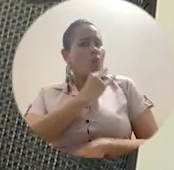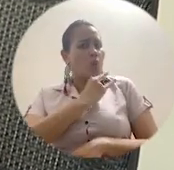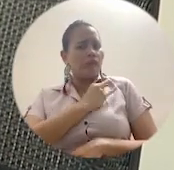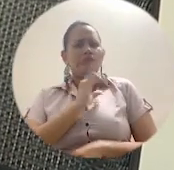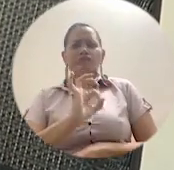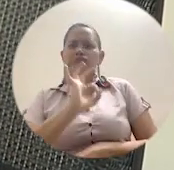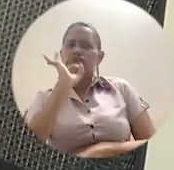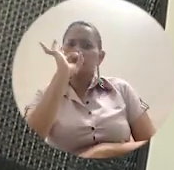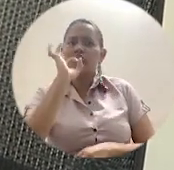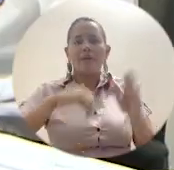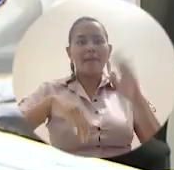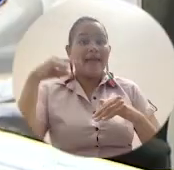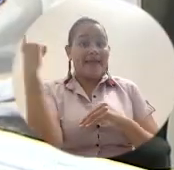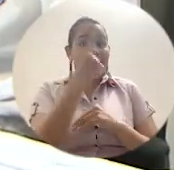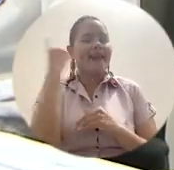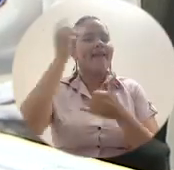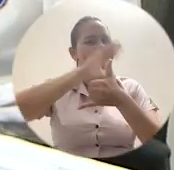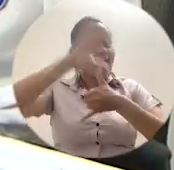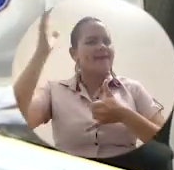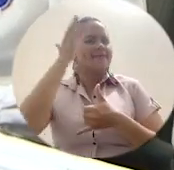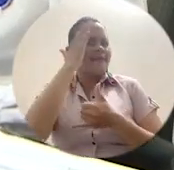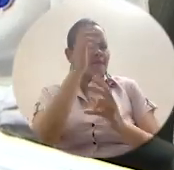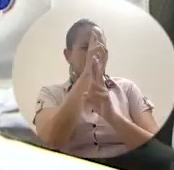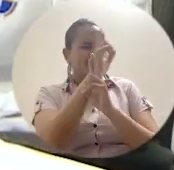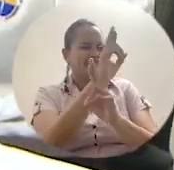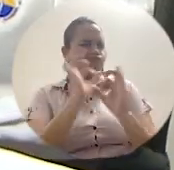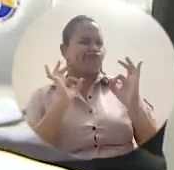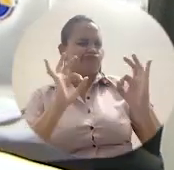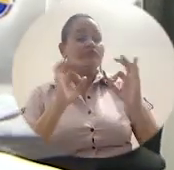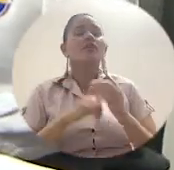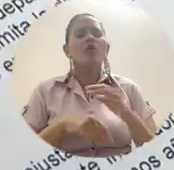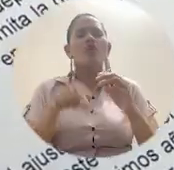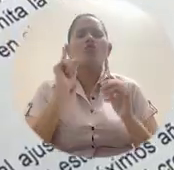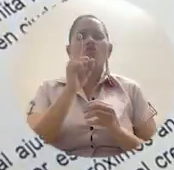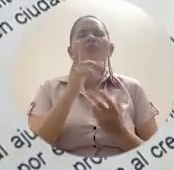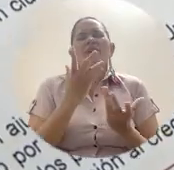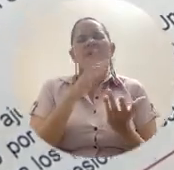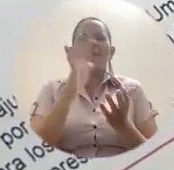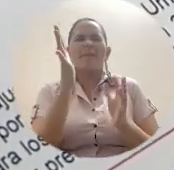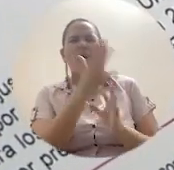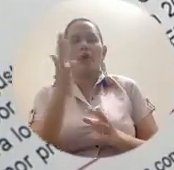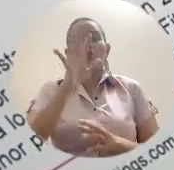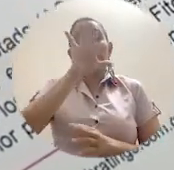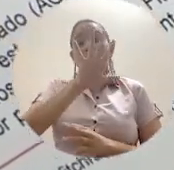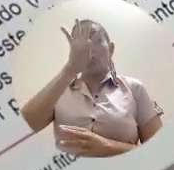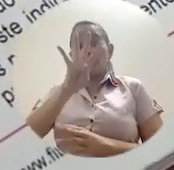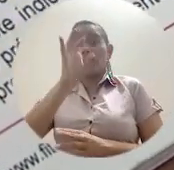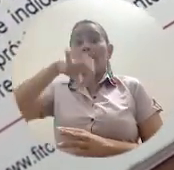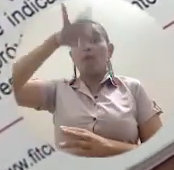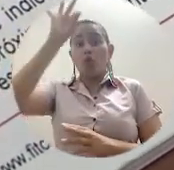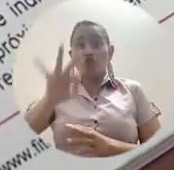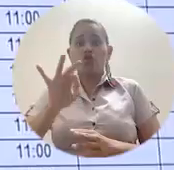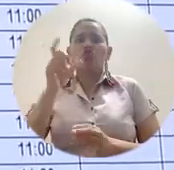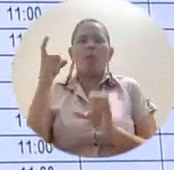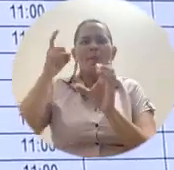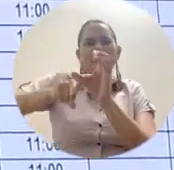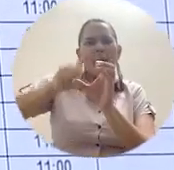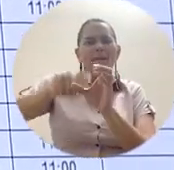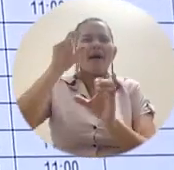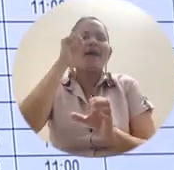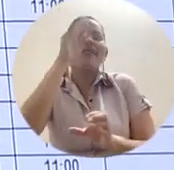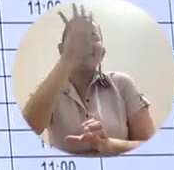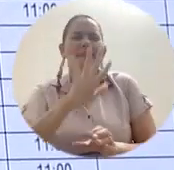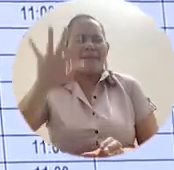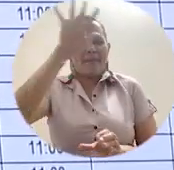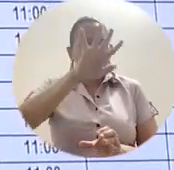superior acreditada con mayor importancia y reconocimiento en la región Caribe de Colombia, con una participación cercana al 54% en la